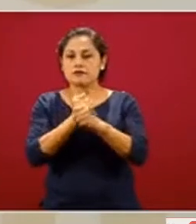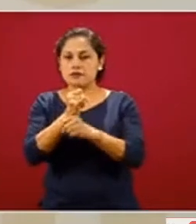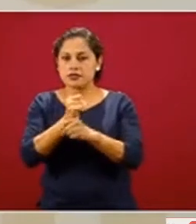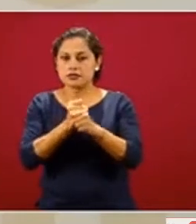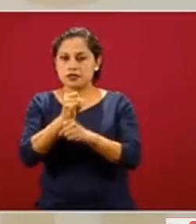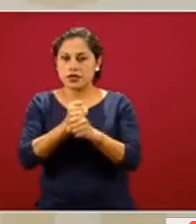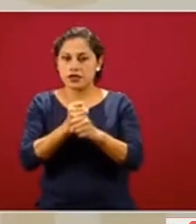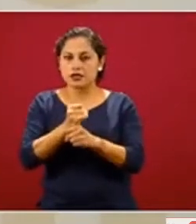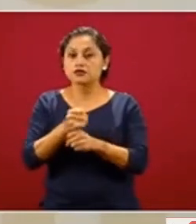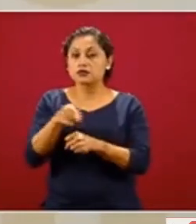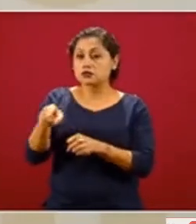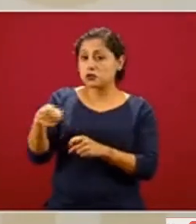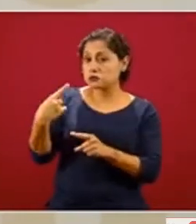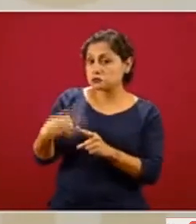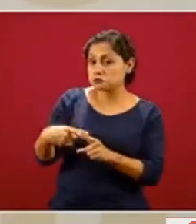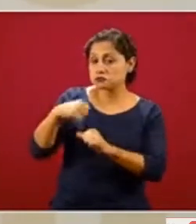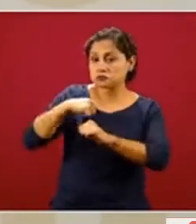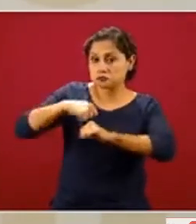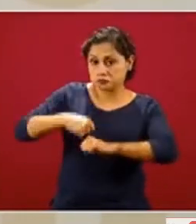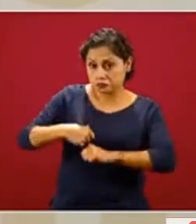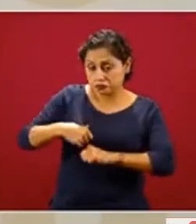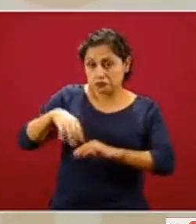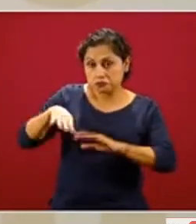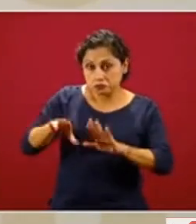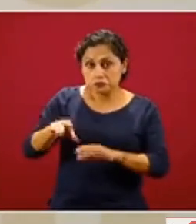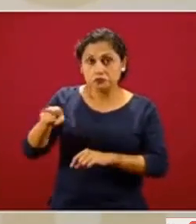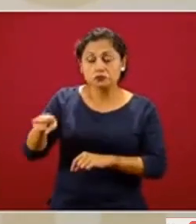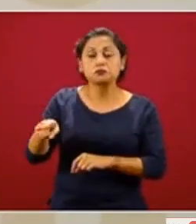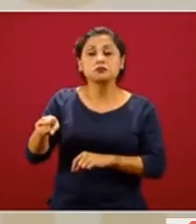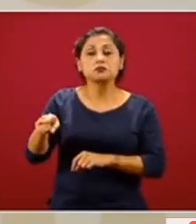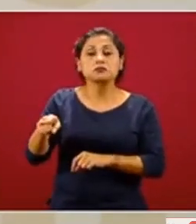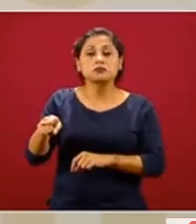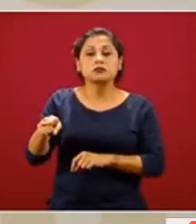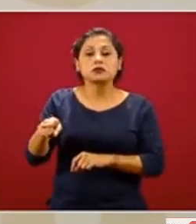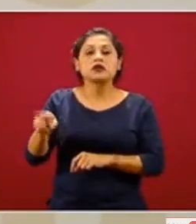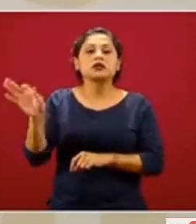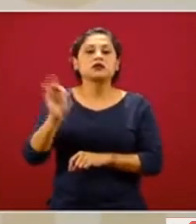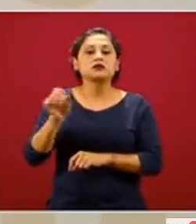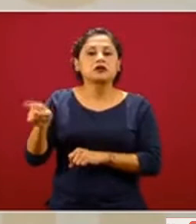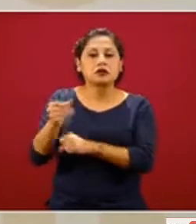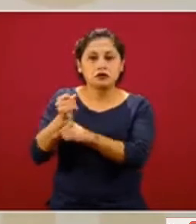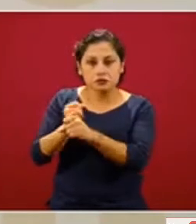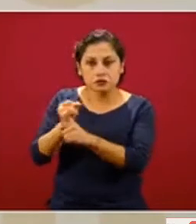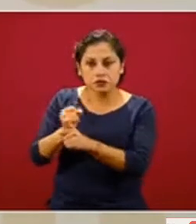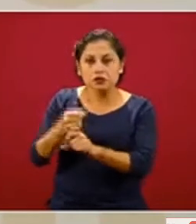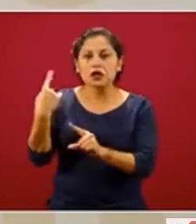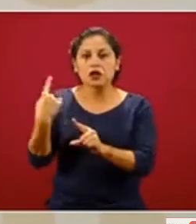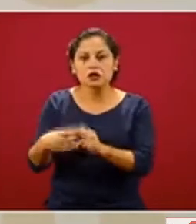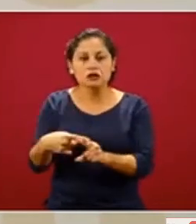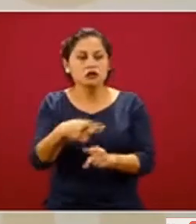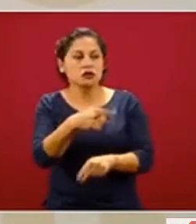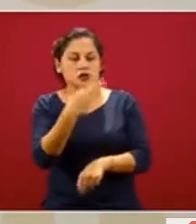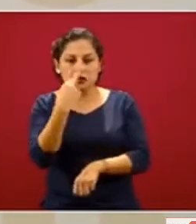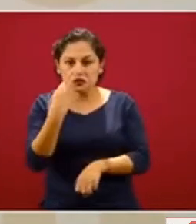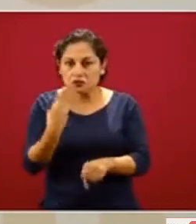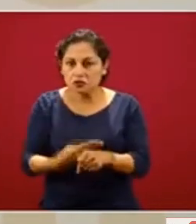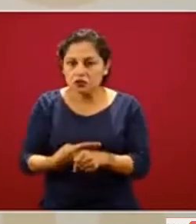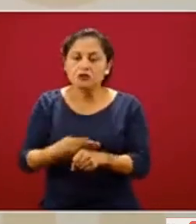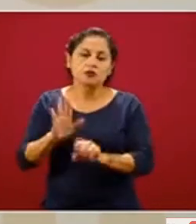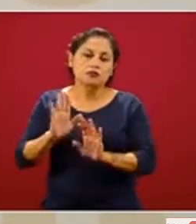de policíaca que corresponda y seguramente se deslindarán responsabilidades conforme a derecho. Entonces, si